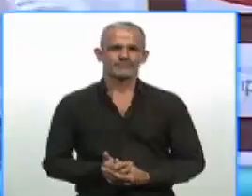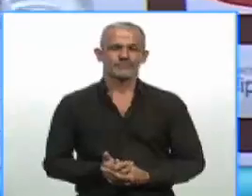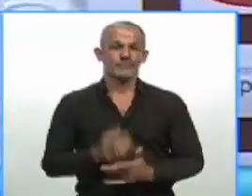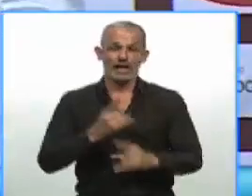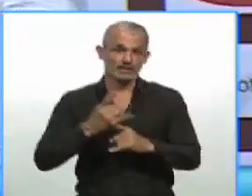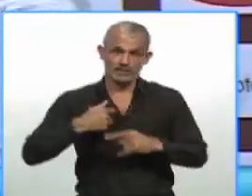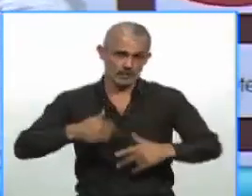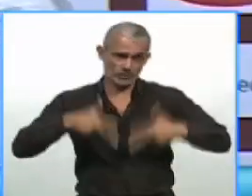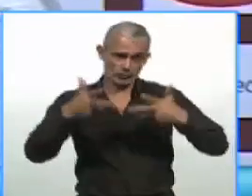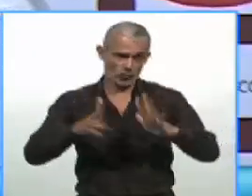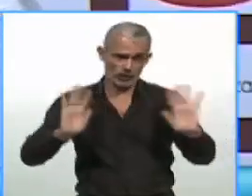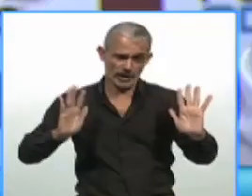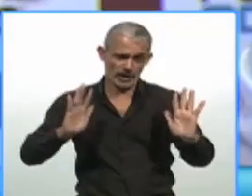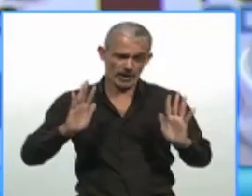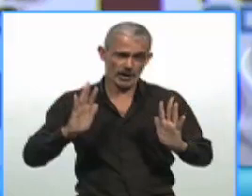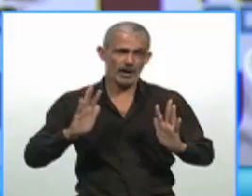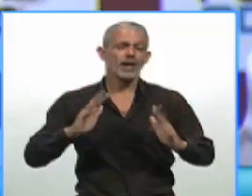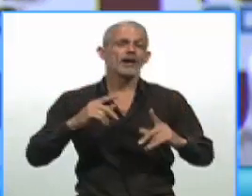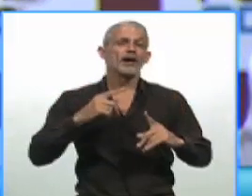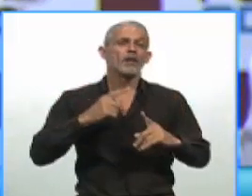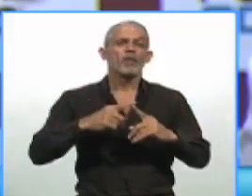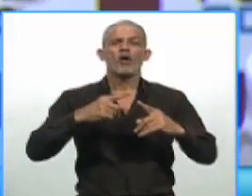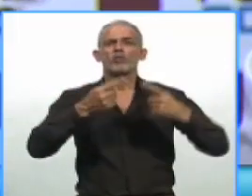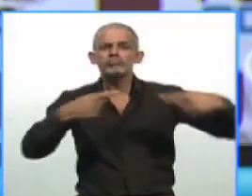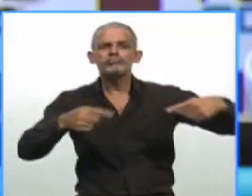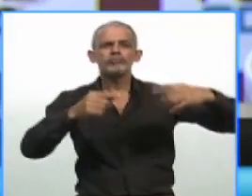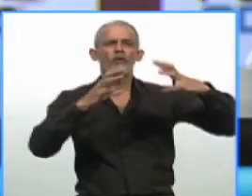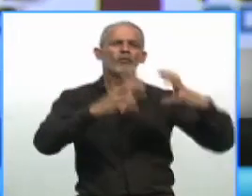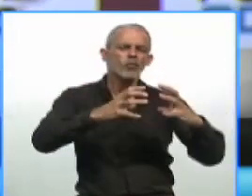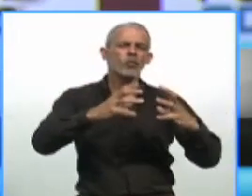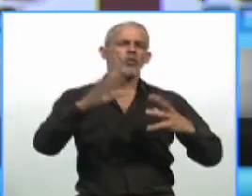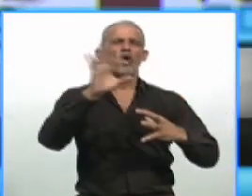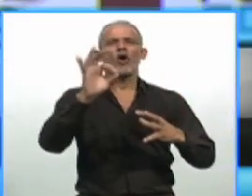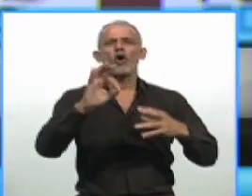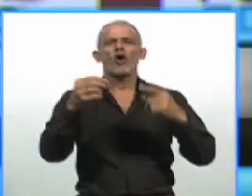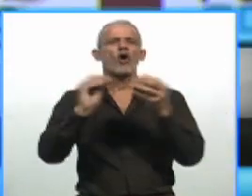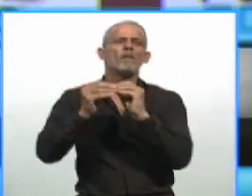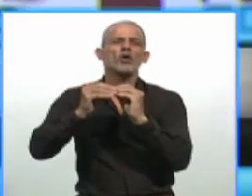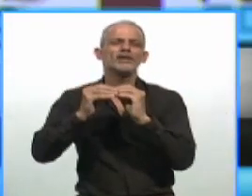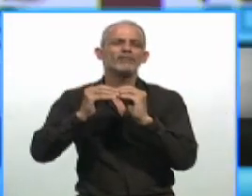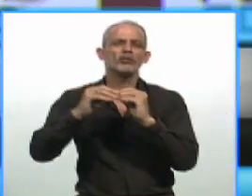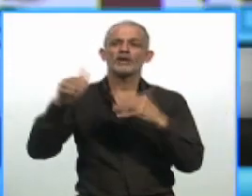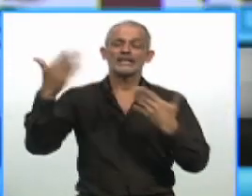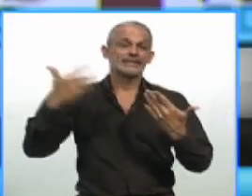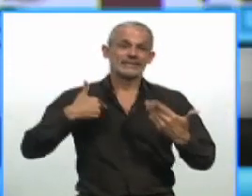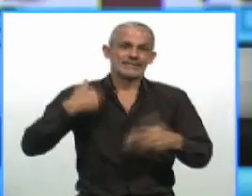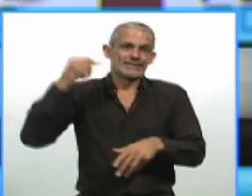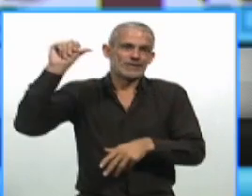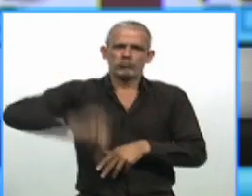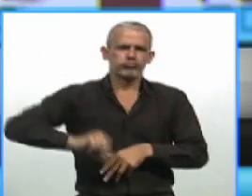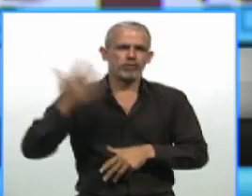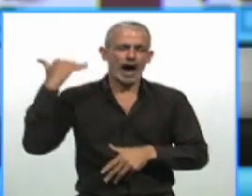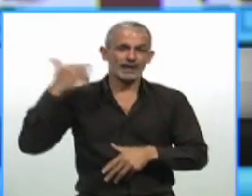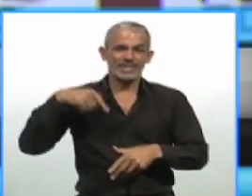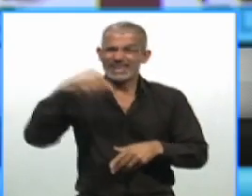Siempre lo dije. Obviamente que por razones futbolísticas o razones externas no lo pude lograr antes, ¿no? Esta es